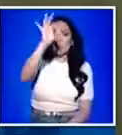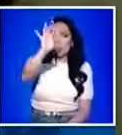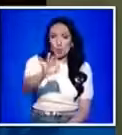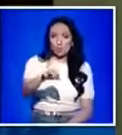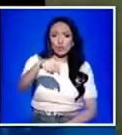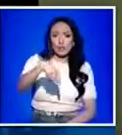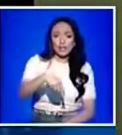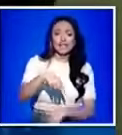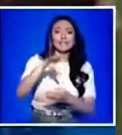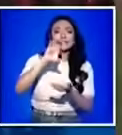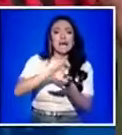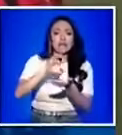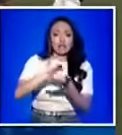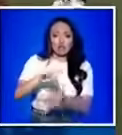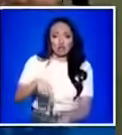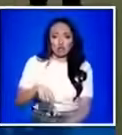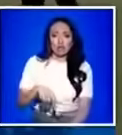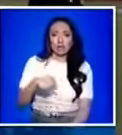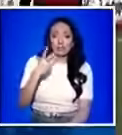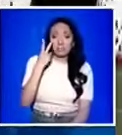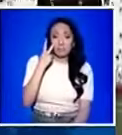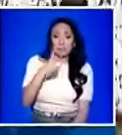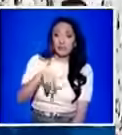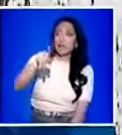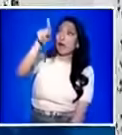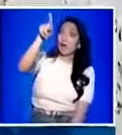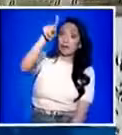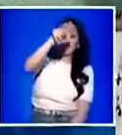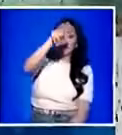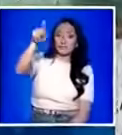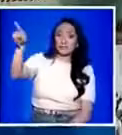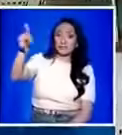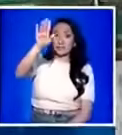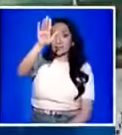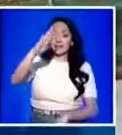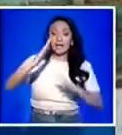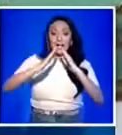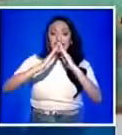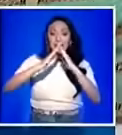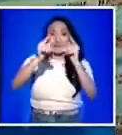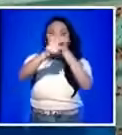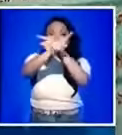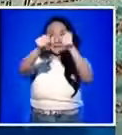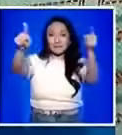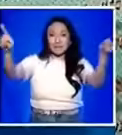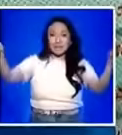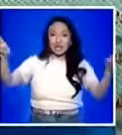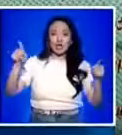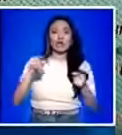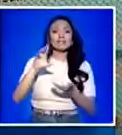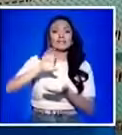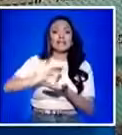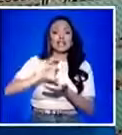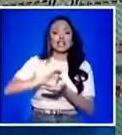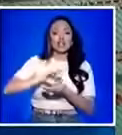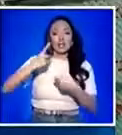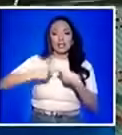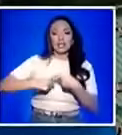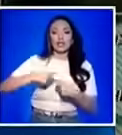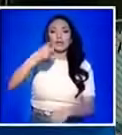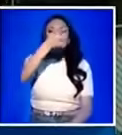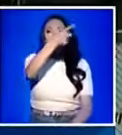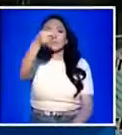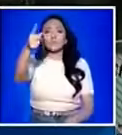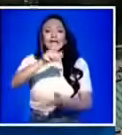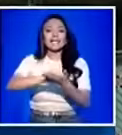el entorno que tenemos, las casas desde la parte alta. También observan atentos lo que se va a desarrollar el domingo en la